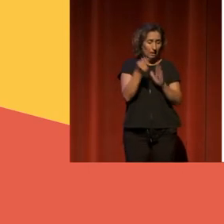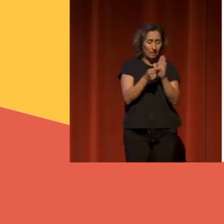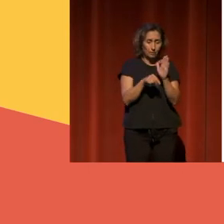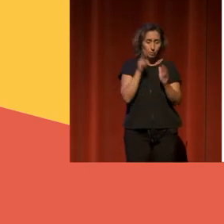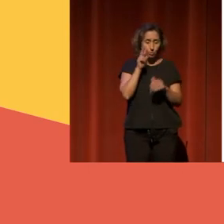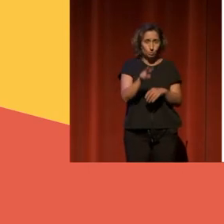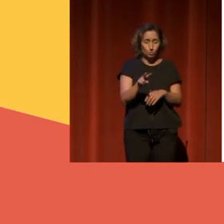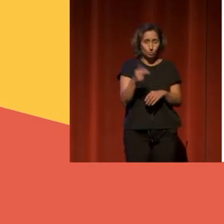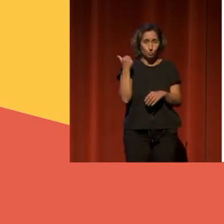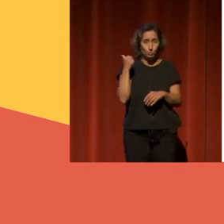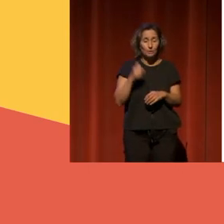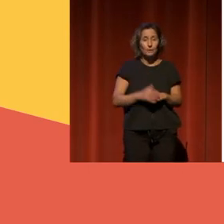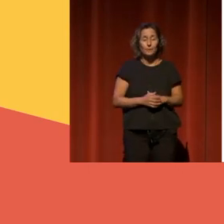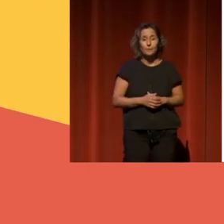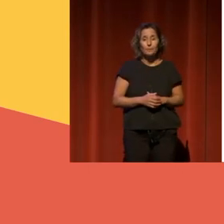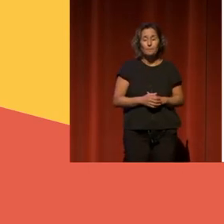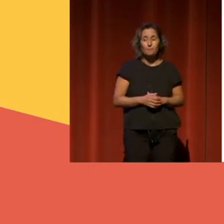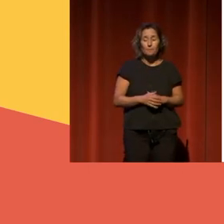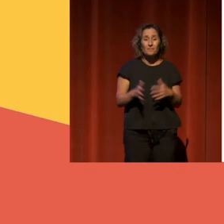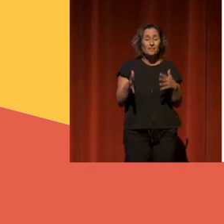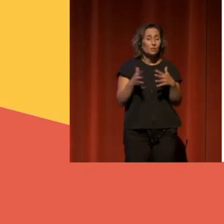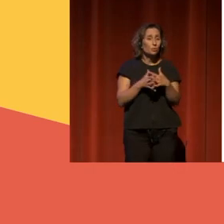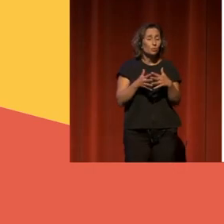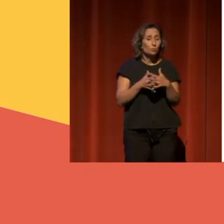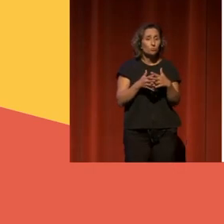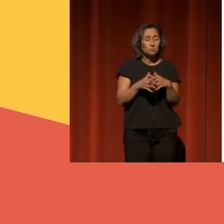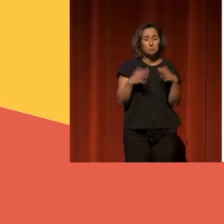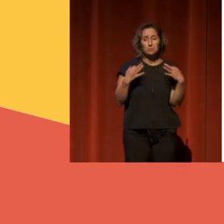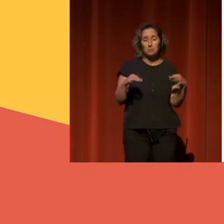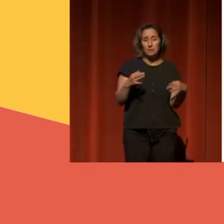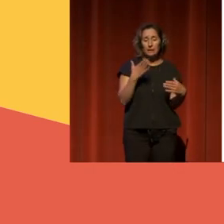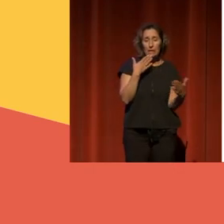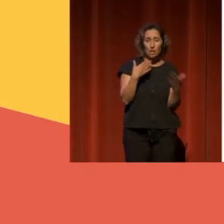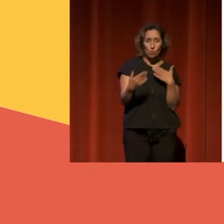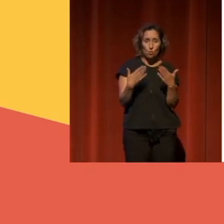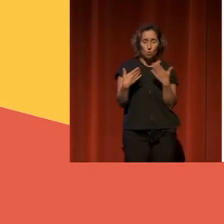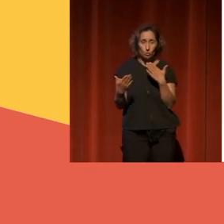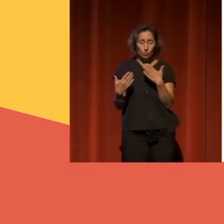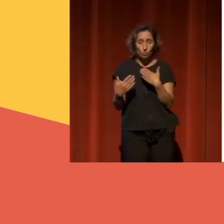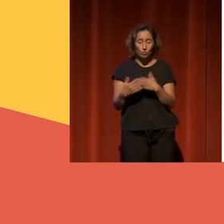datos. La estructura de las sesiones suele ser un coloquio y